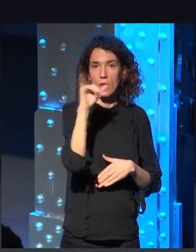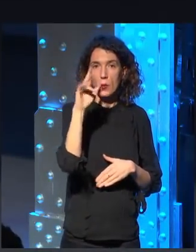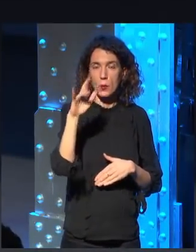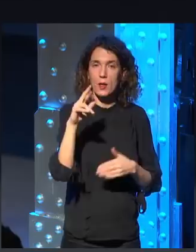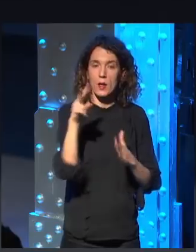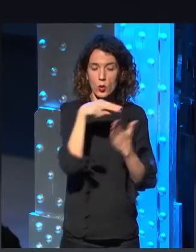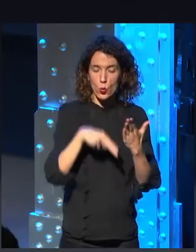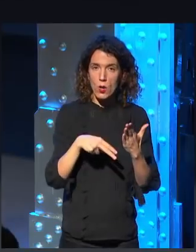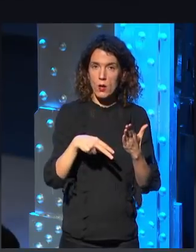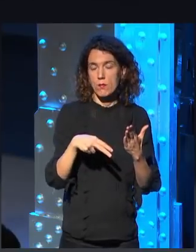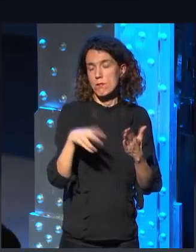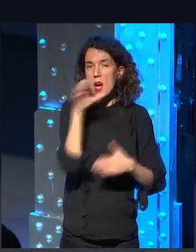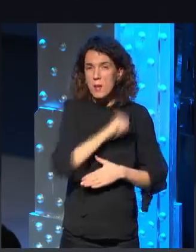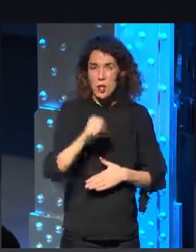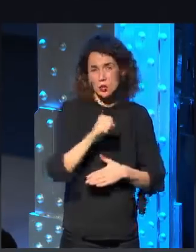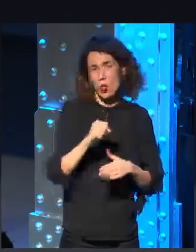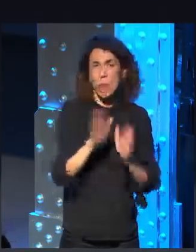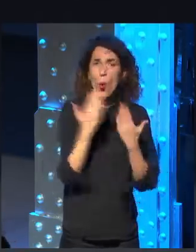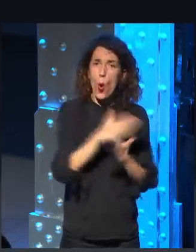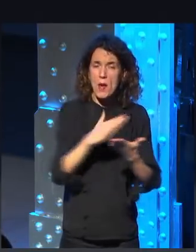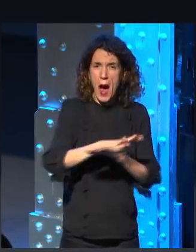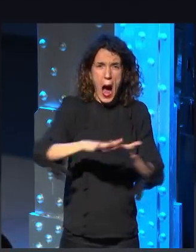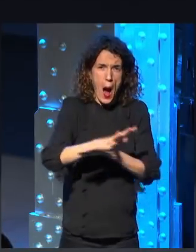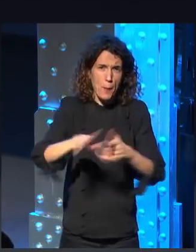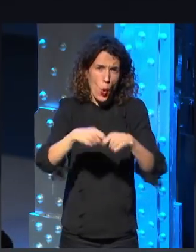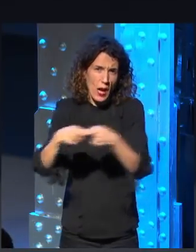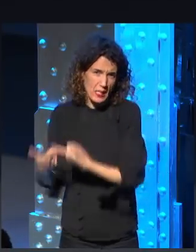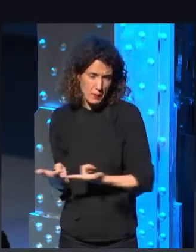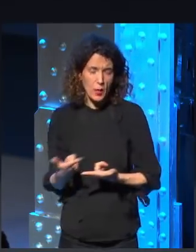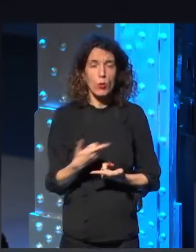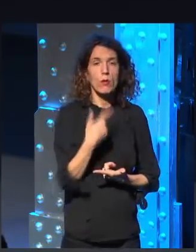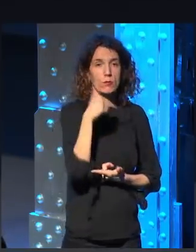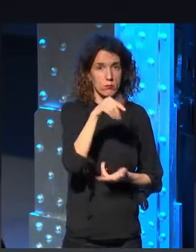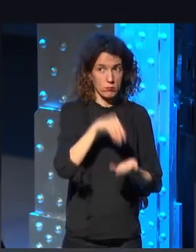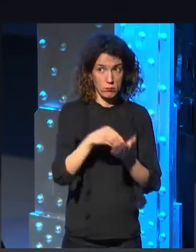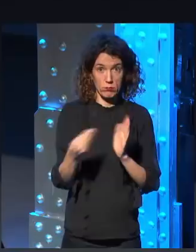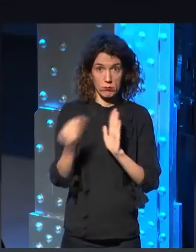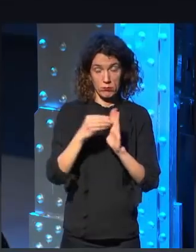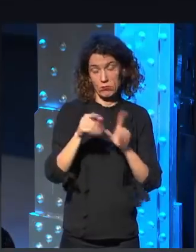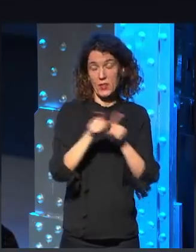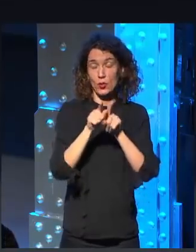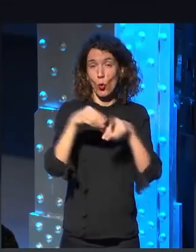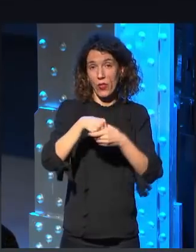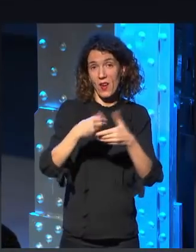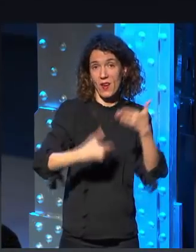de ese poema apocalíptico que como habéis podido comprobar, está extraído de titulares.